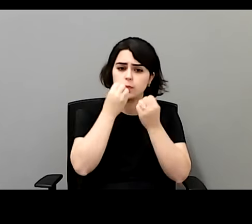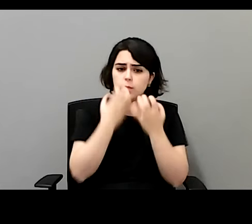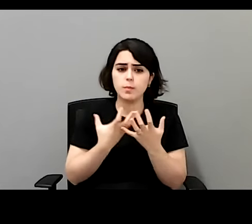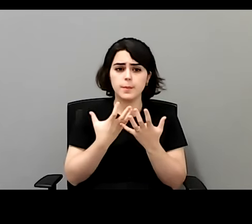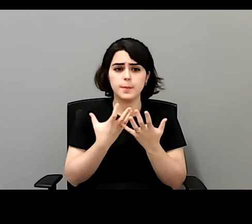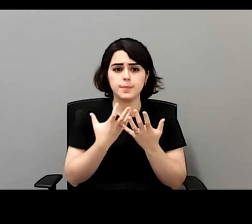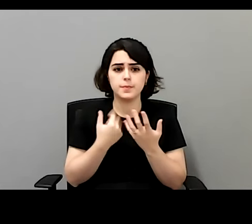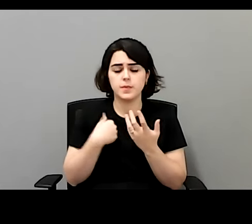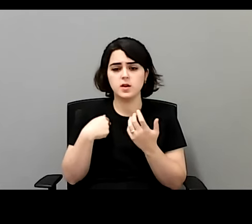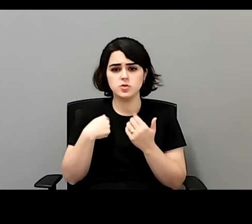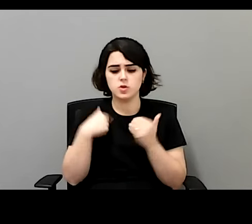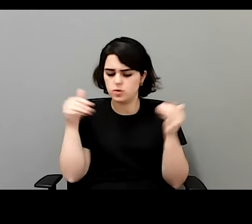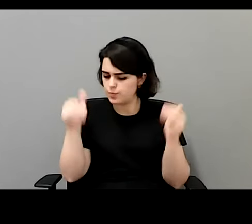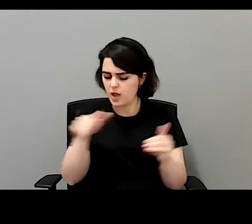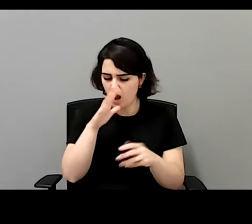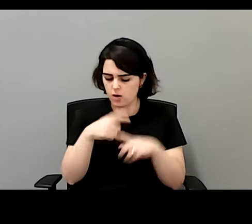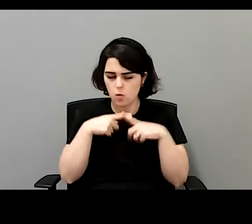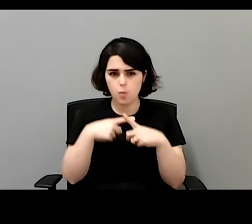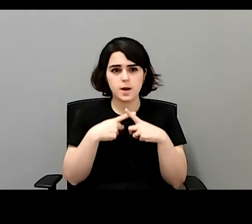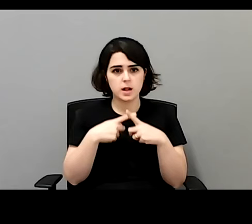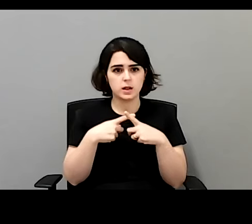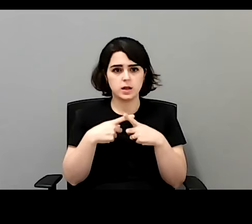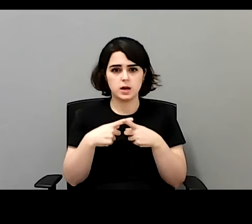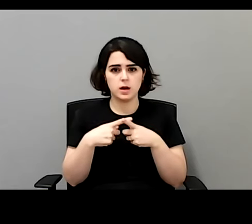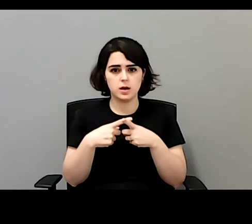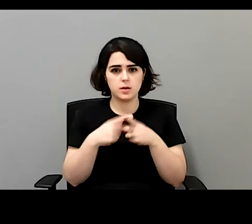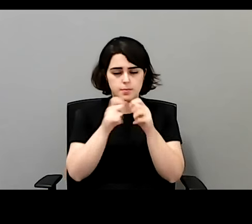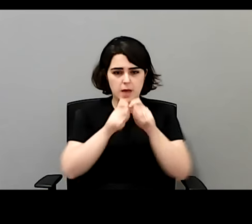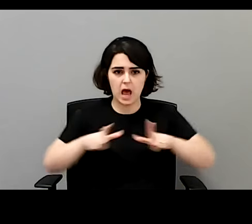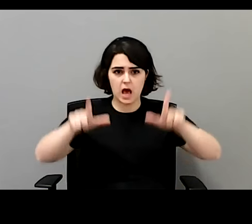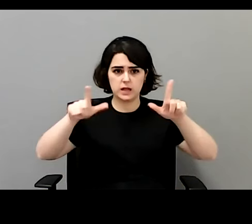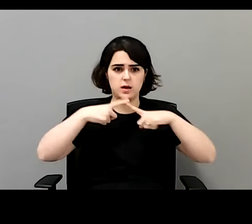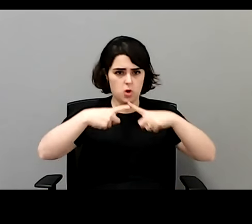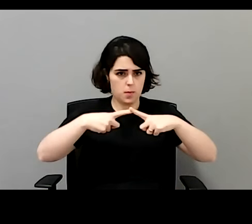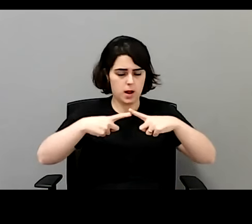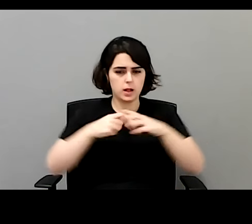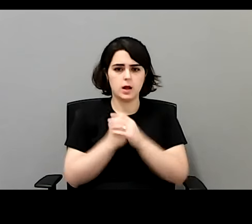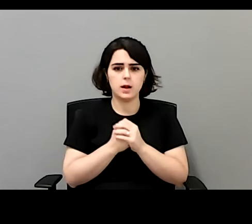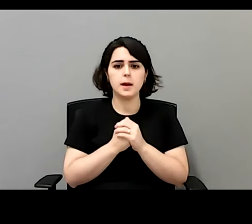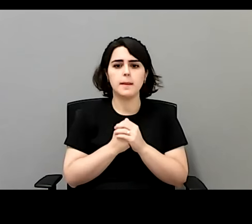pues voy a ir, voy a compartir pantalla.